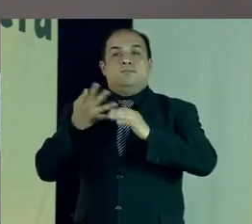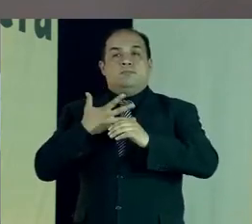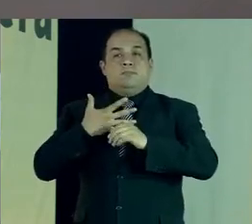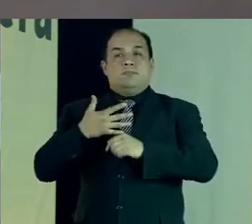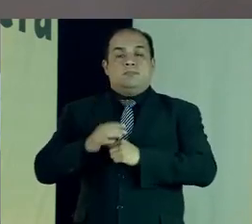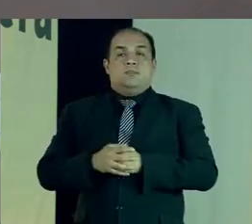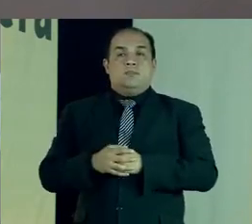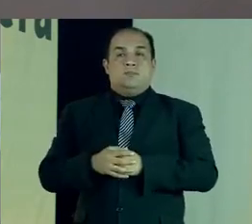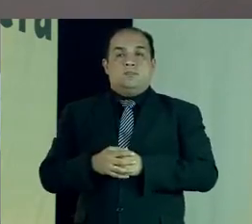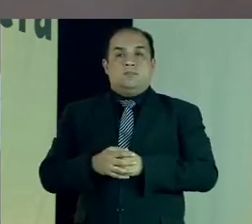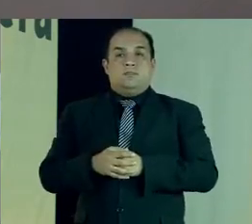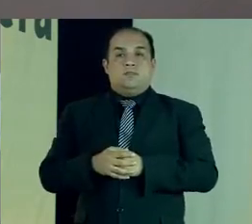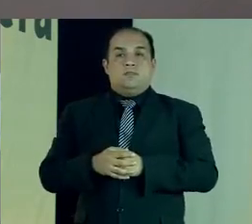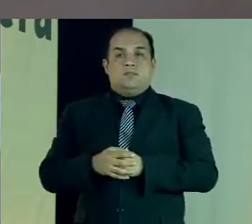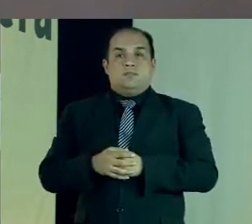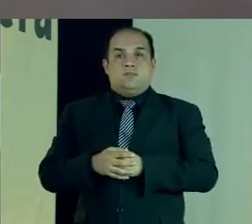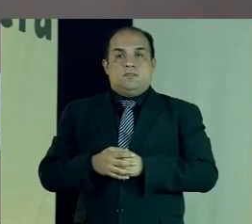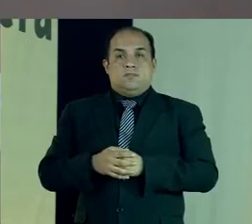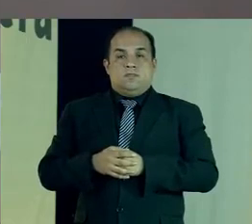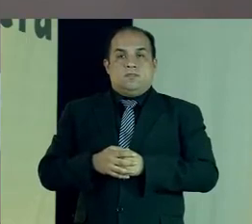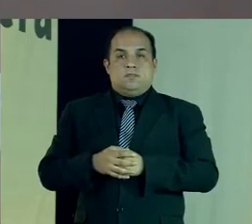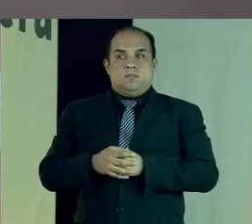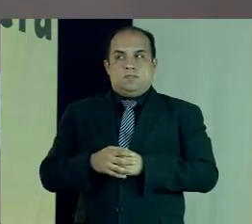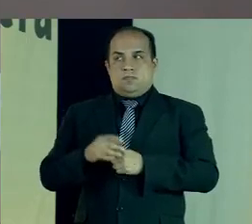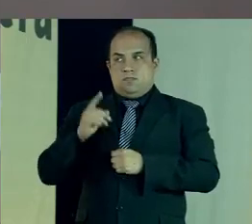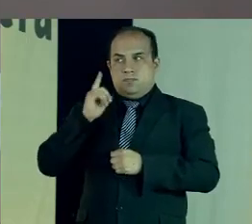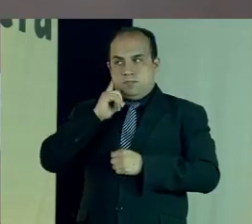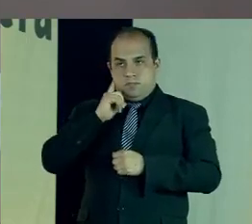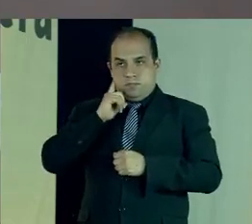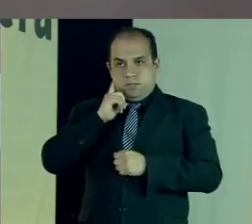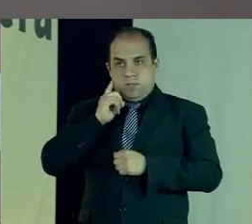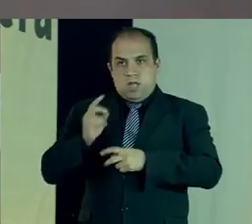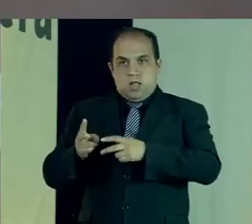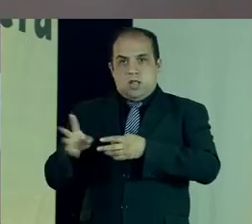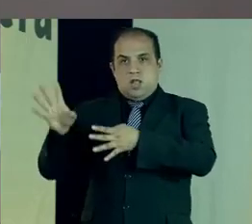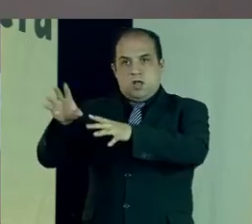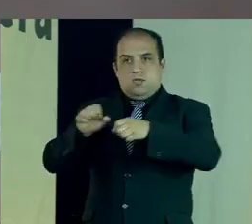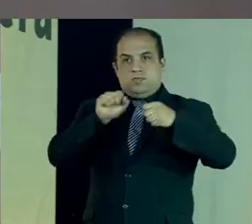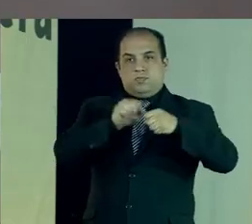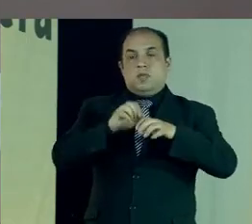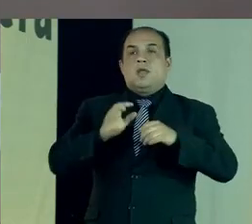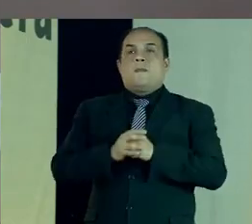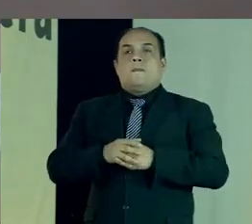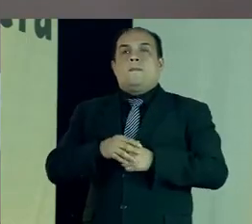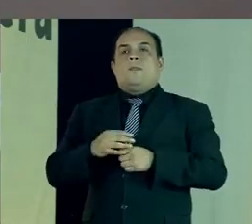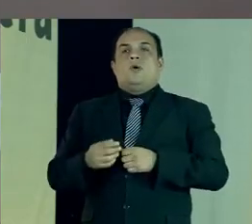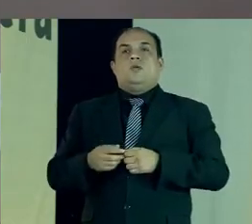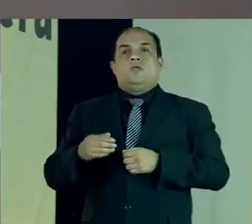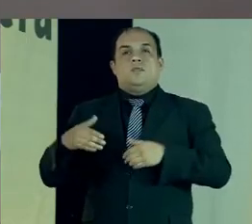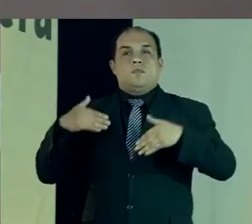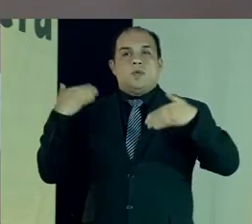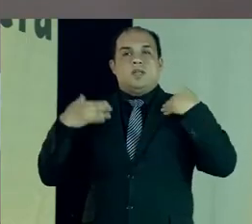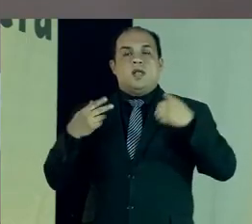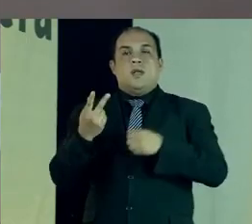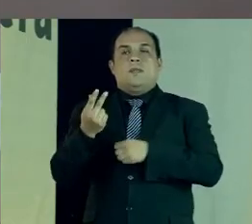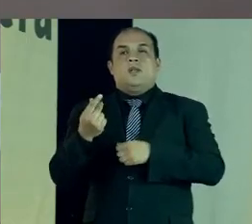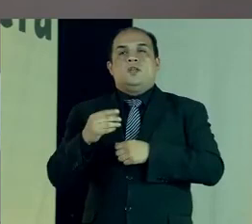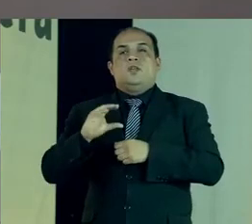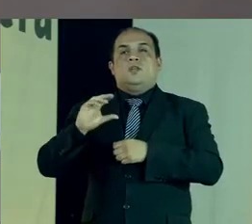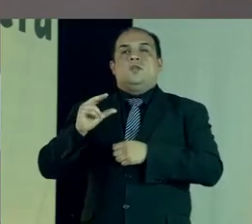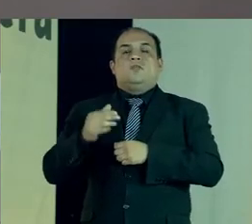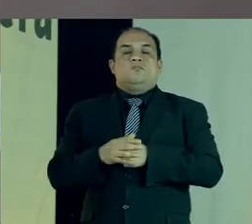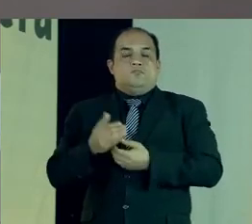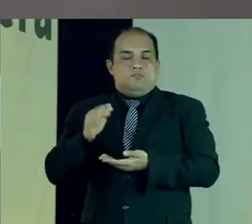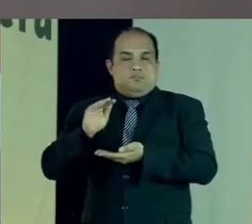al cabo de un mes claro fue detenido por pasear su perrito llevaba sin correa